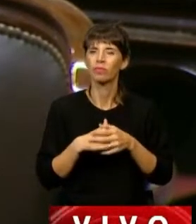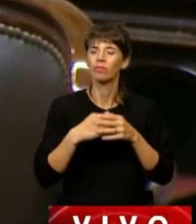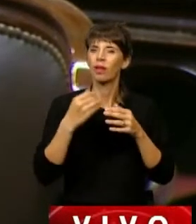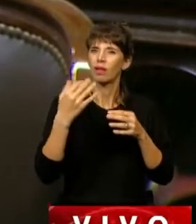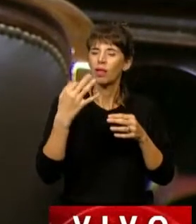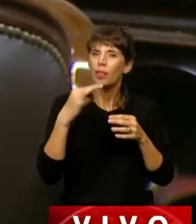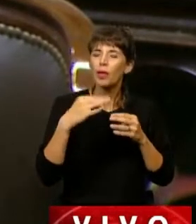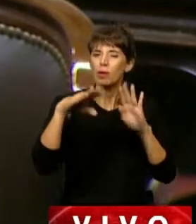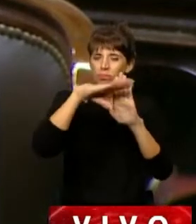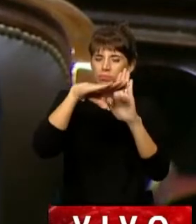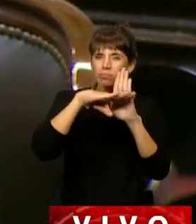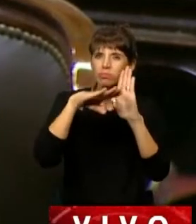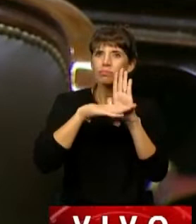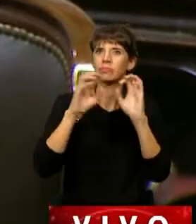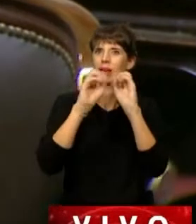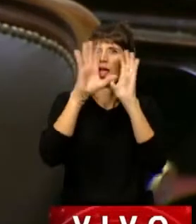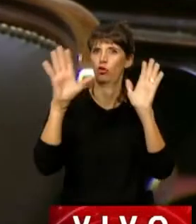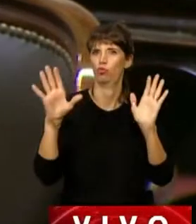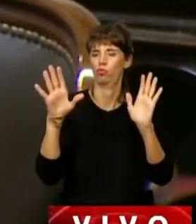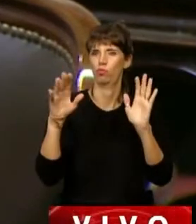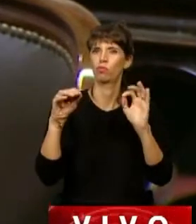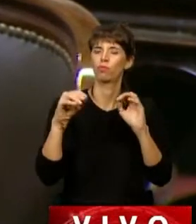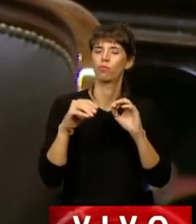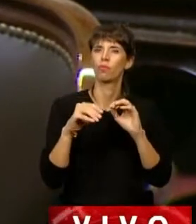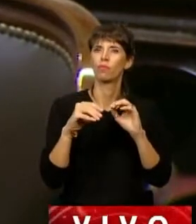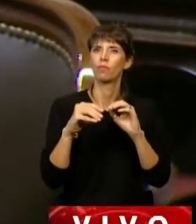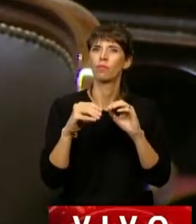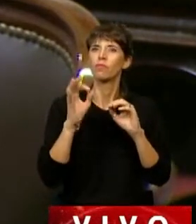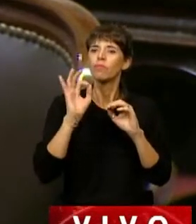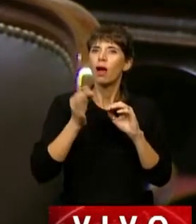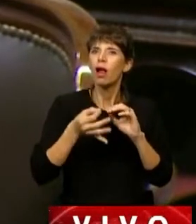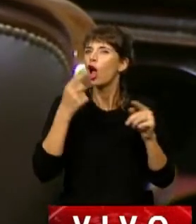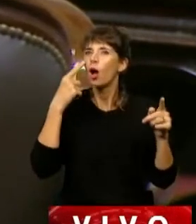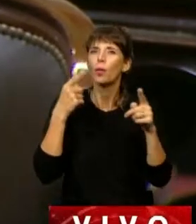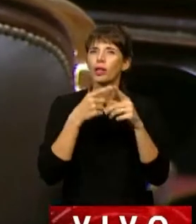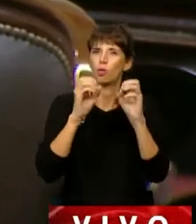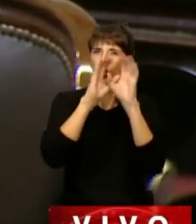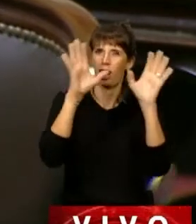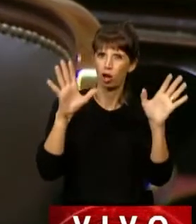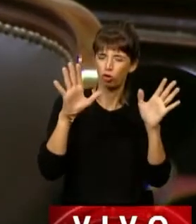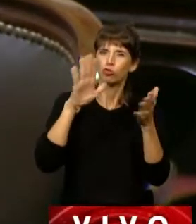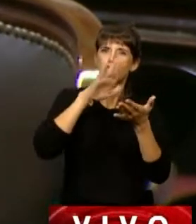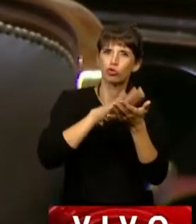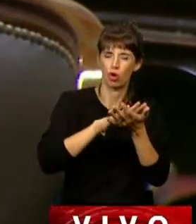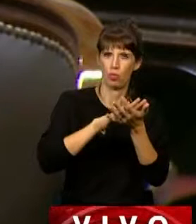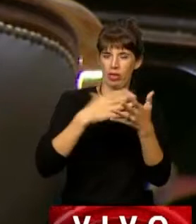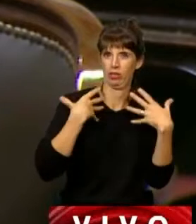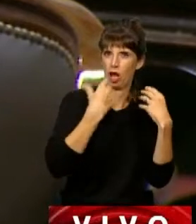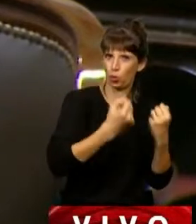pautas, regulaciones claras y orientadas a determinados fines, tanto desde la mirada sanitaria,